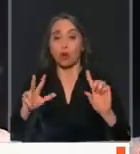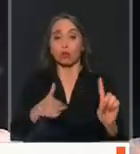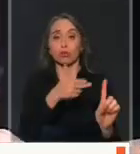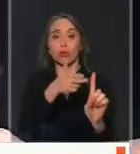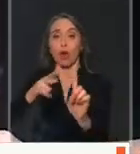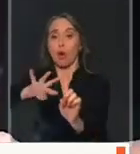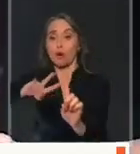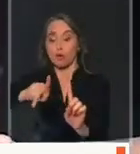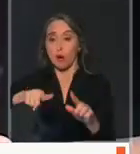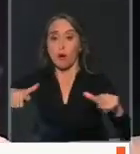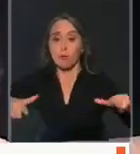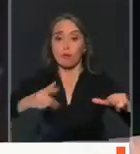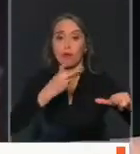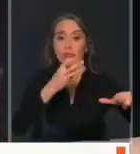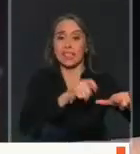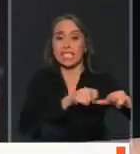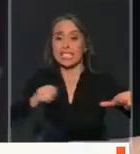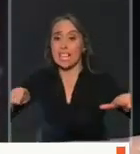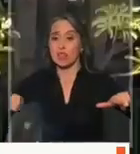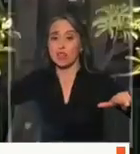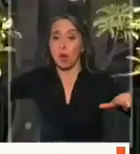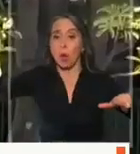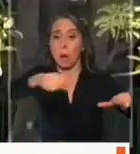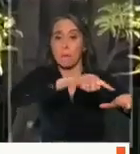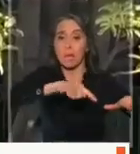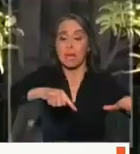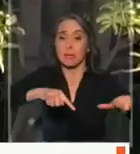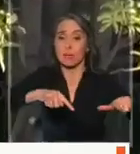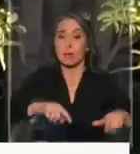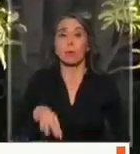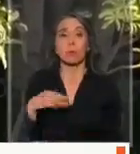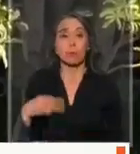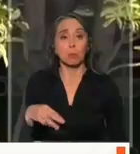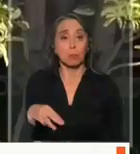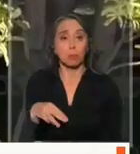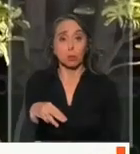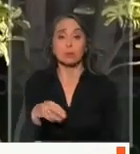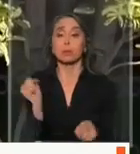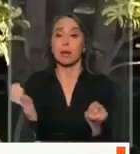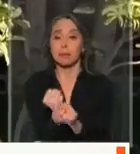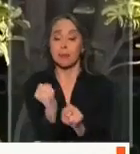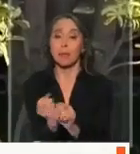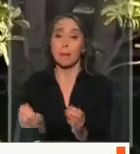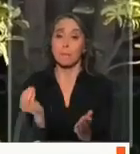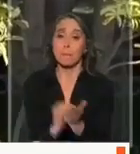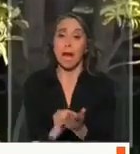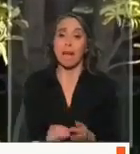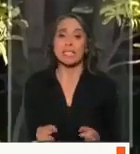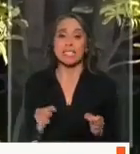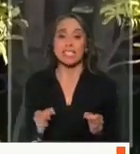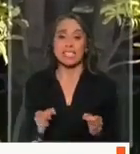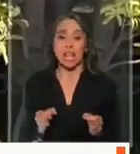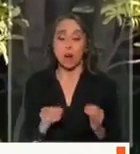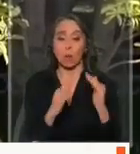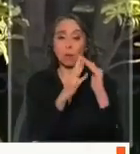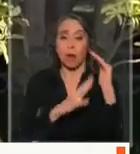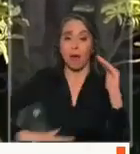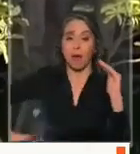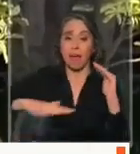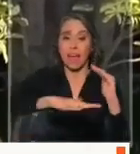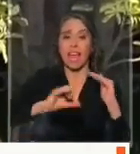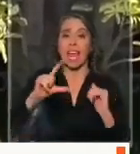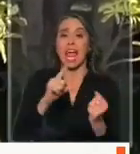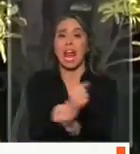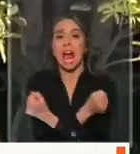un radio de 300 metros a la redonda. Como municipio estamos trabajando en reforzar la seguridad del sector Barrio El